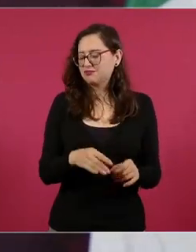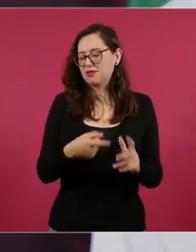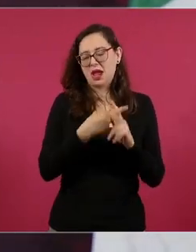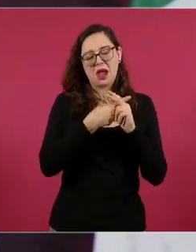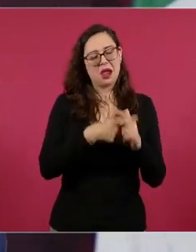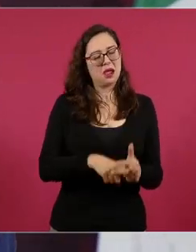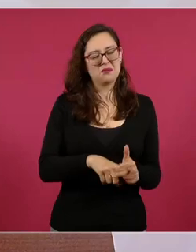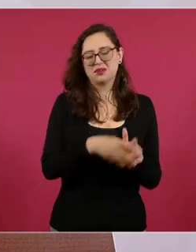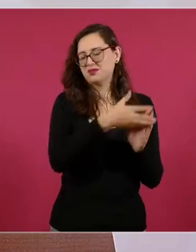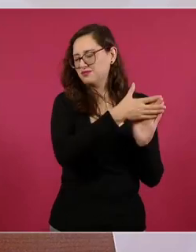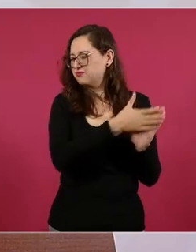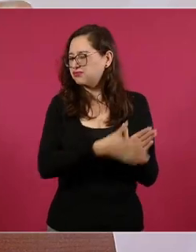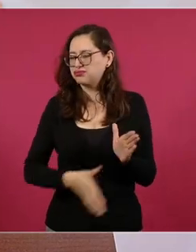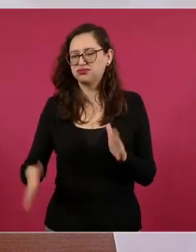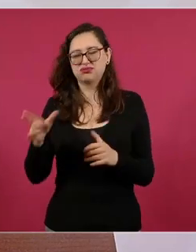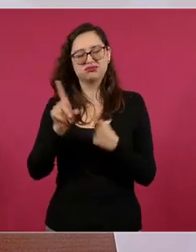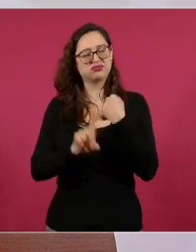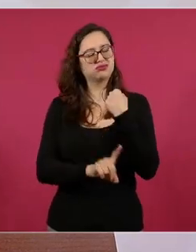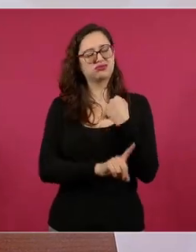La imposición